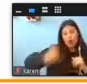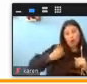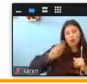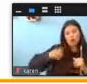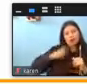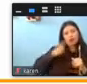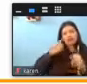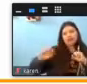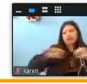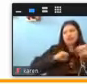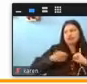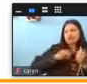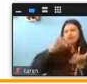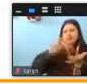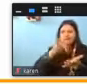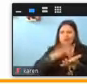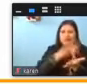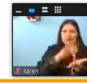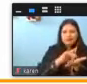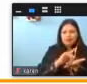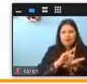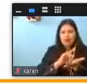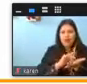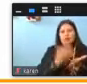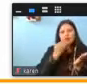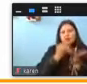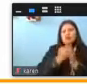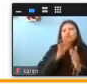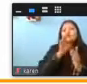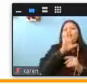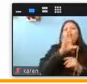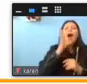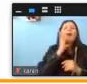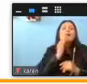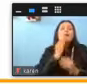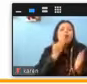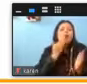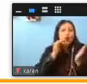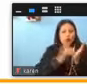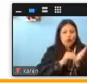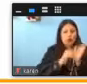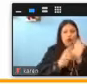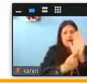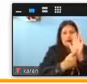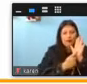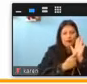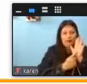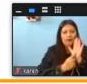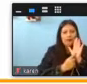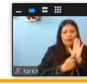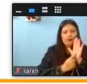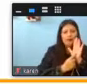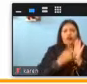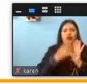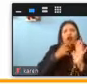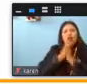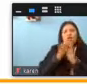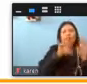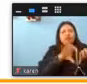lugar muy activo también. En este caso contamos con experiencias, por ejemplo, que nos presentaban